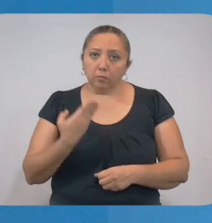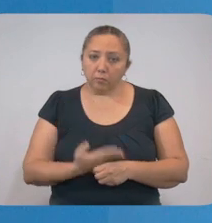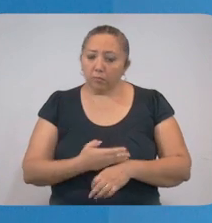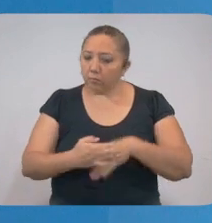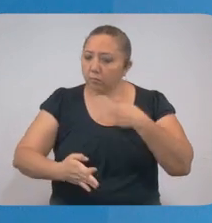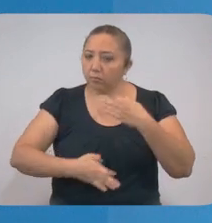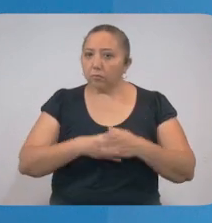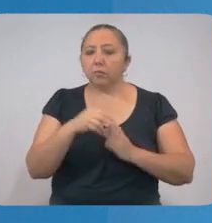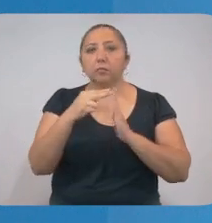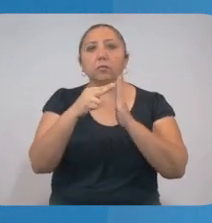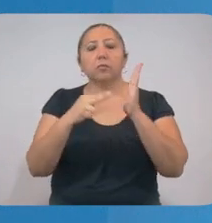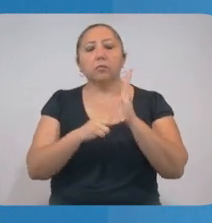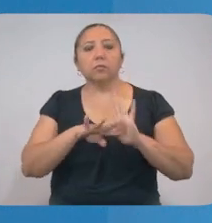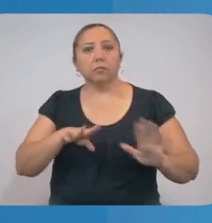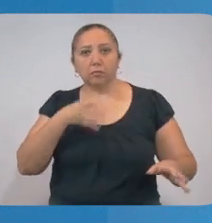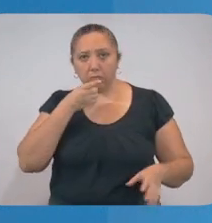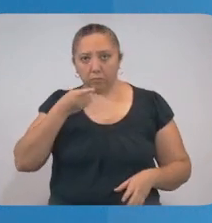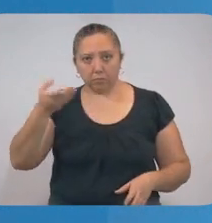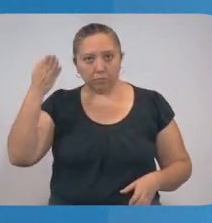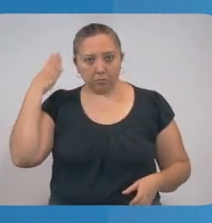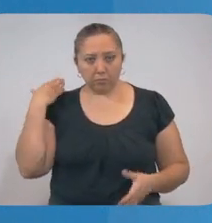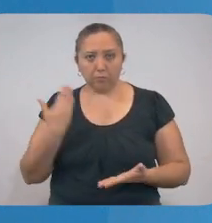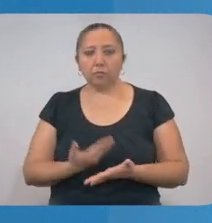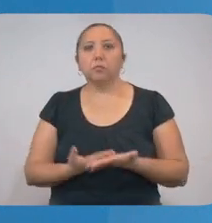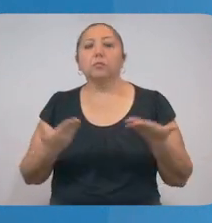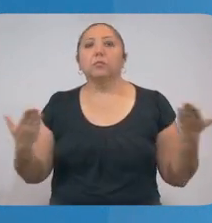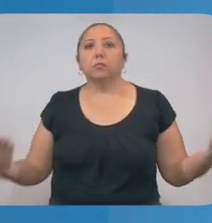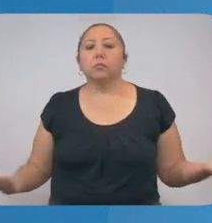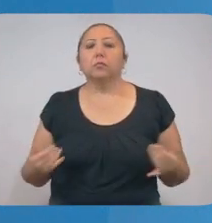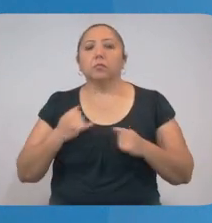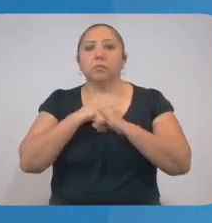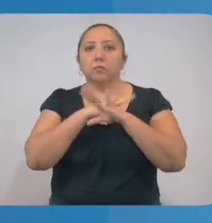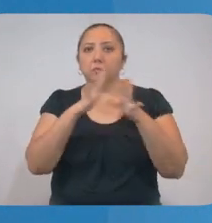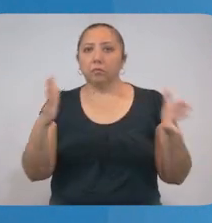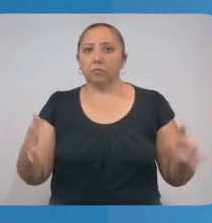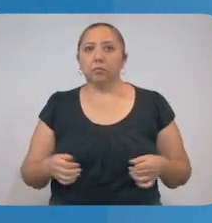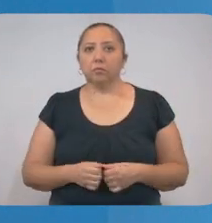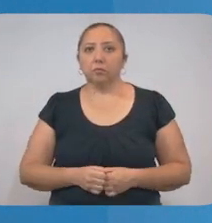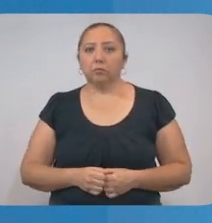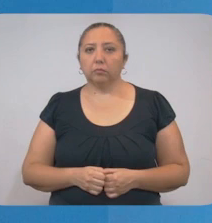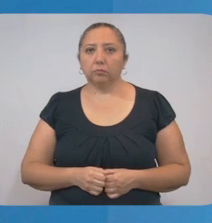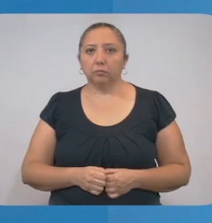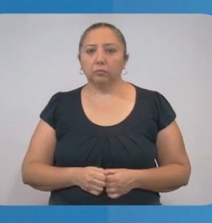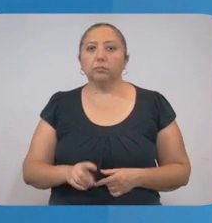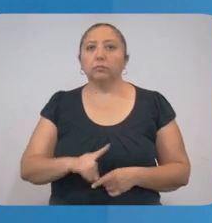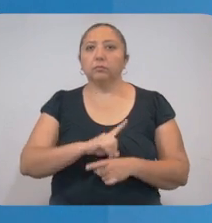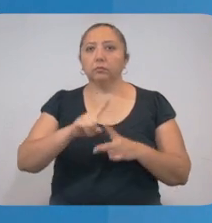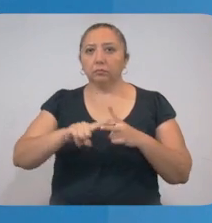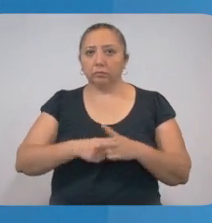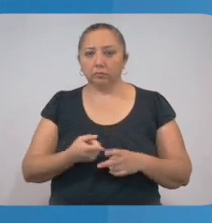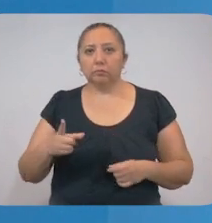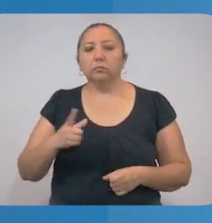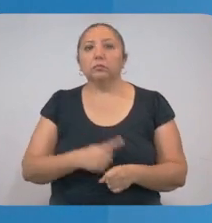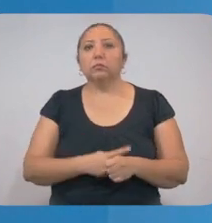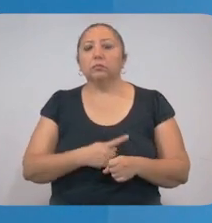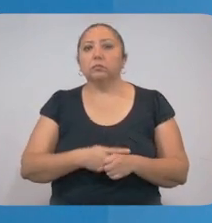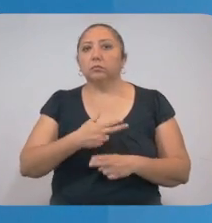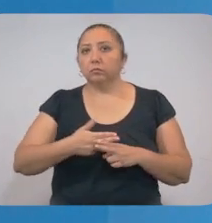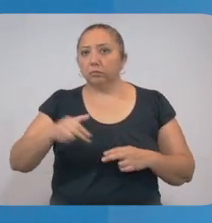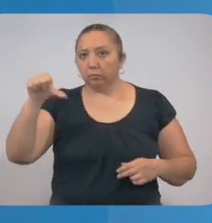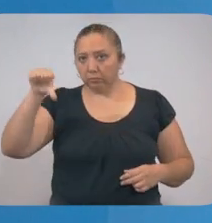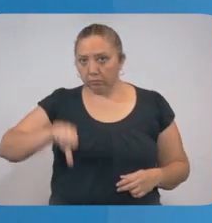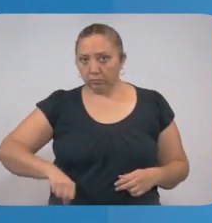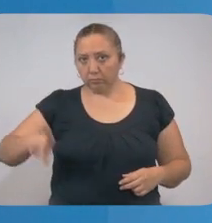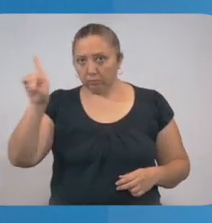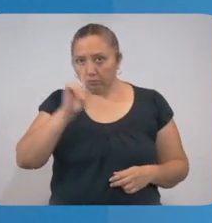1577 mako kutukultayantio le kohanilo. 538 juntululeta nuchuktal bishaniko. Ichilobe, 183